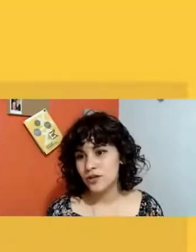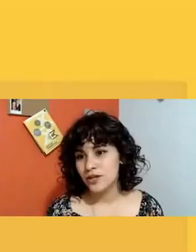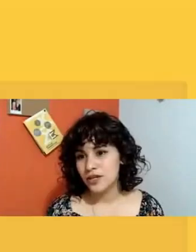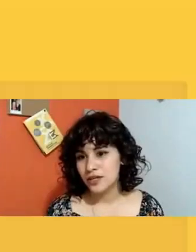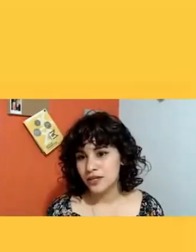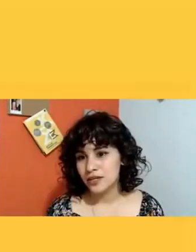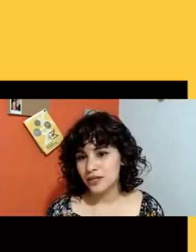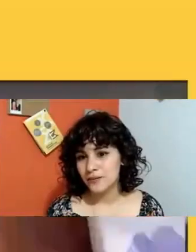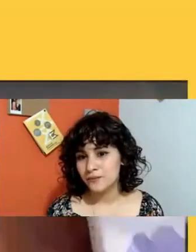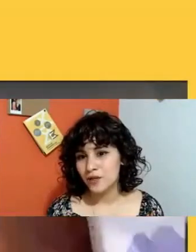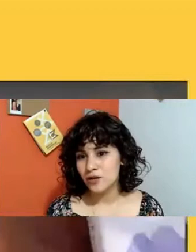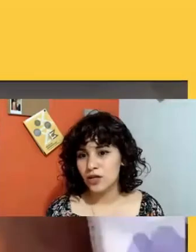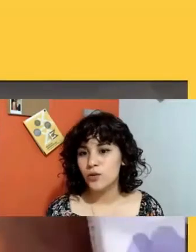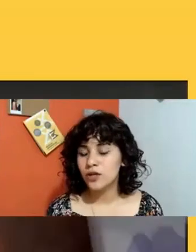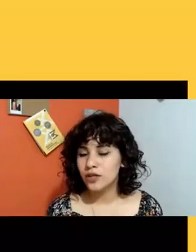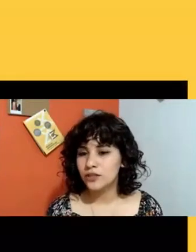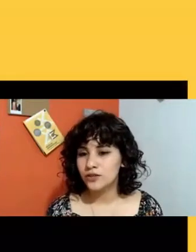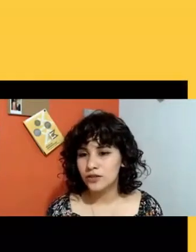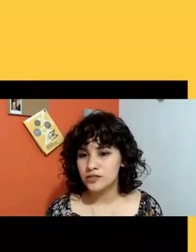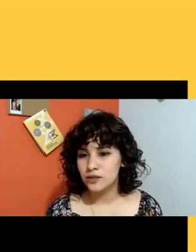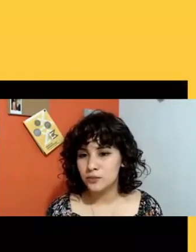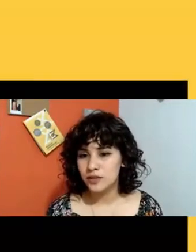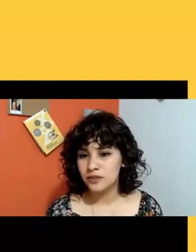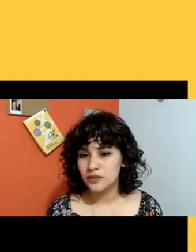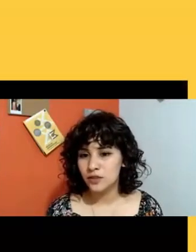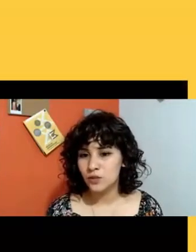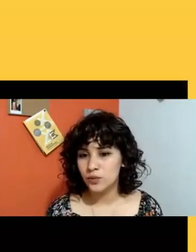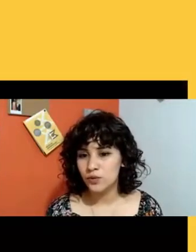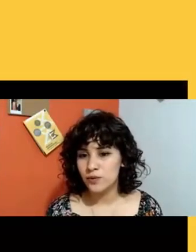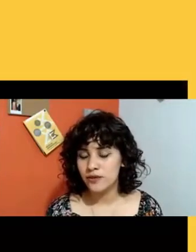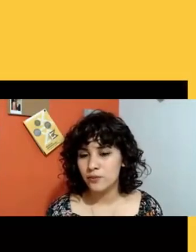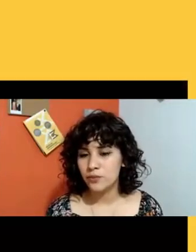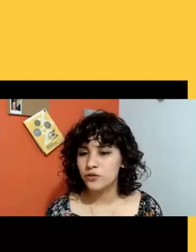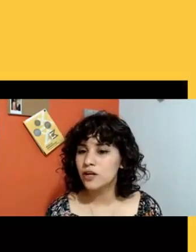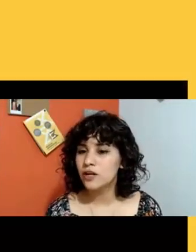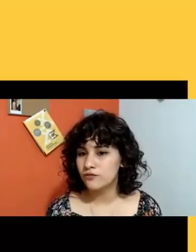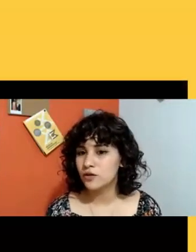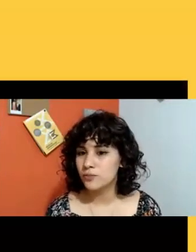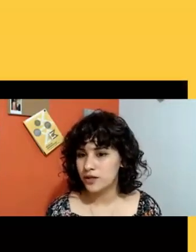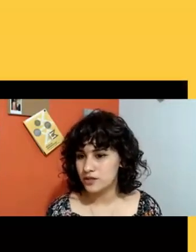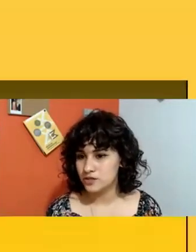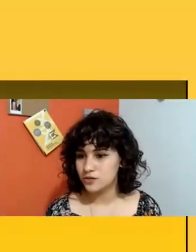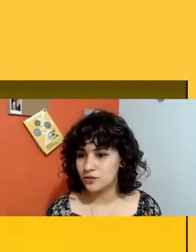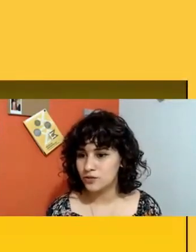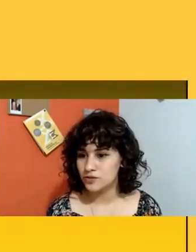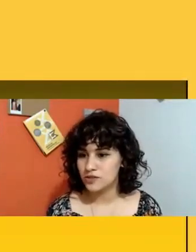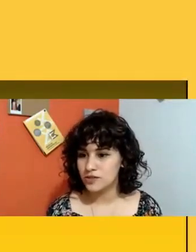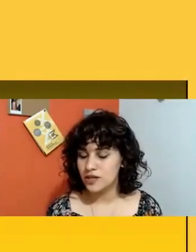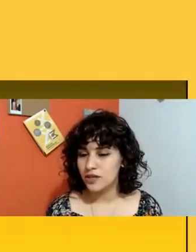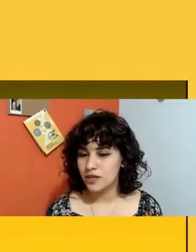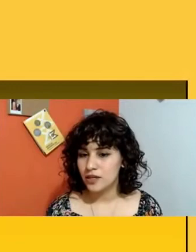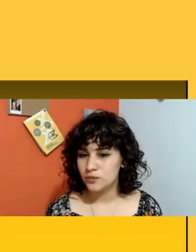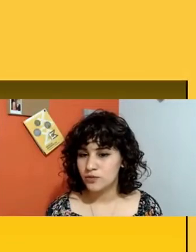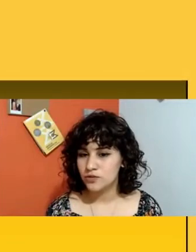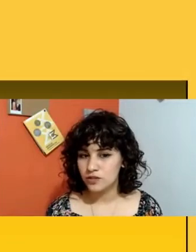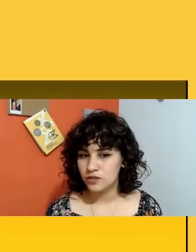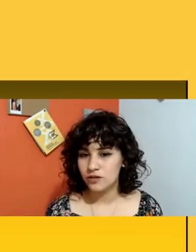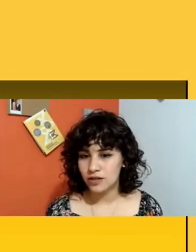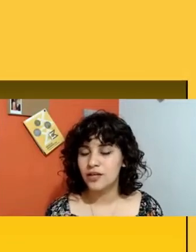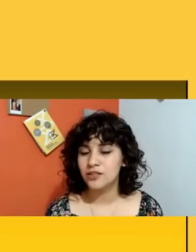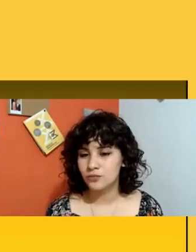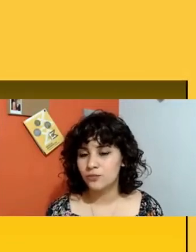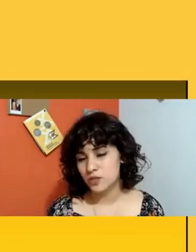pasos, lo que hemos querido es también tener un poco más de apoyo gráfico para esto. Entonces, hemos